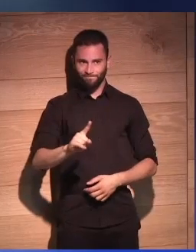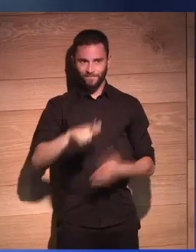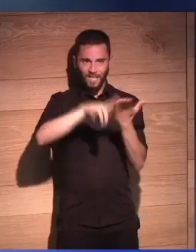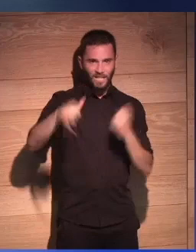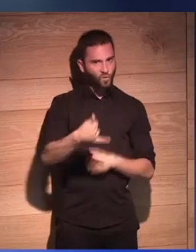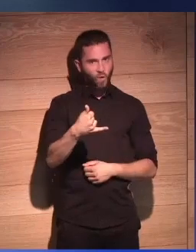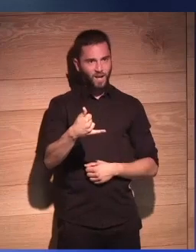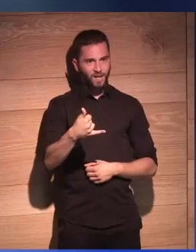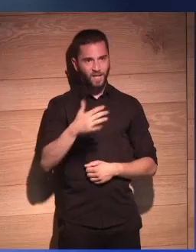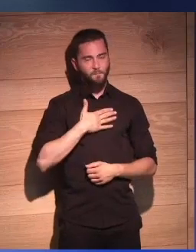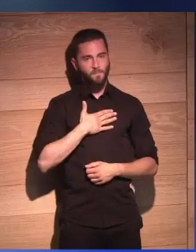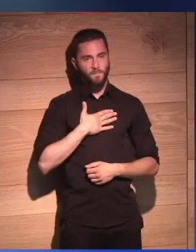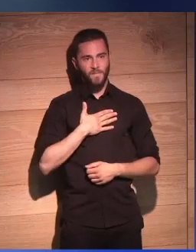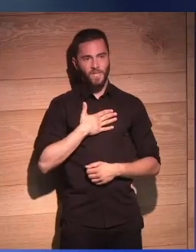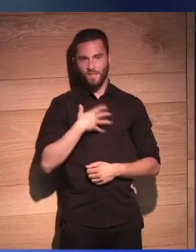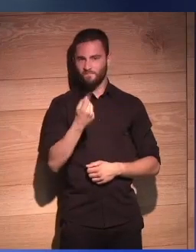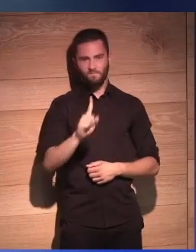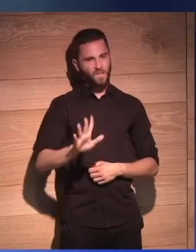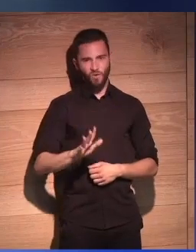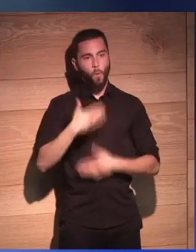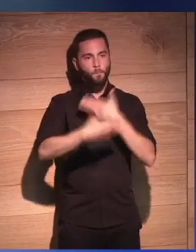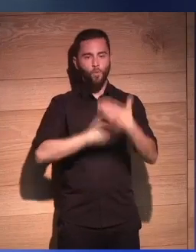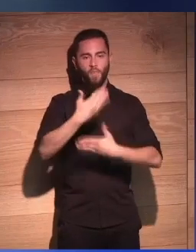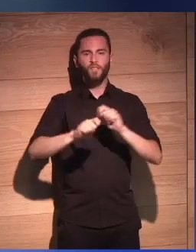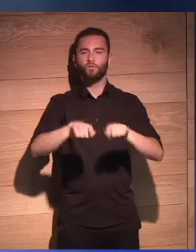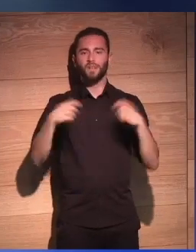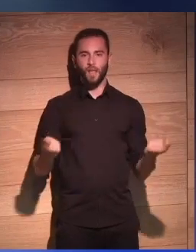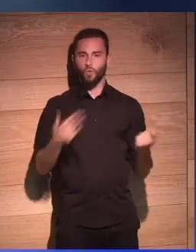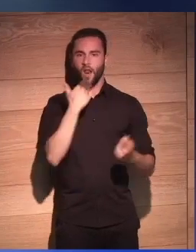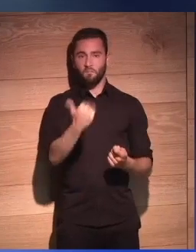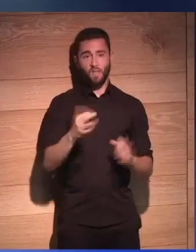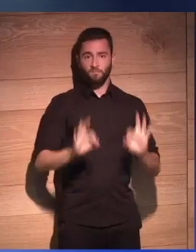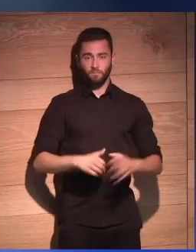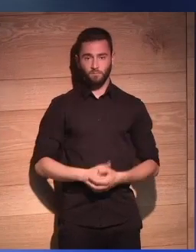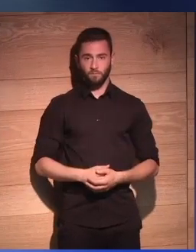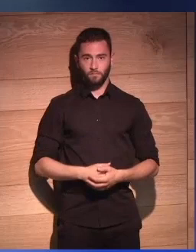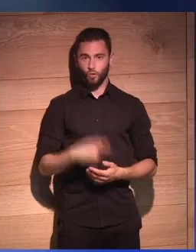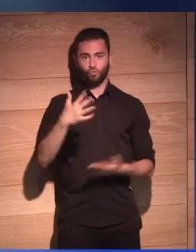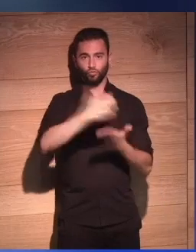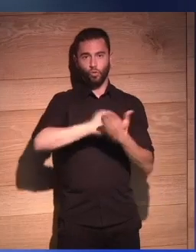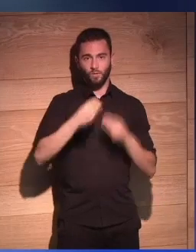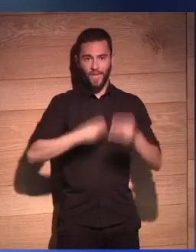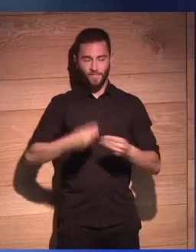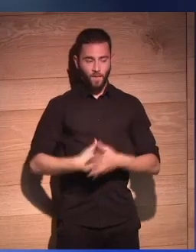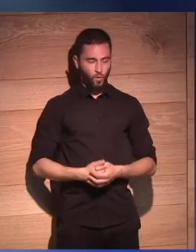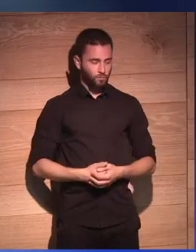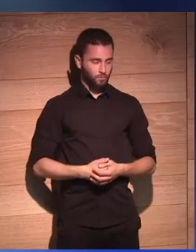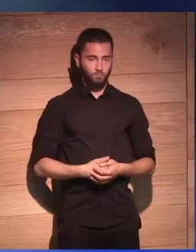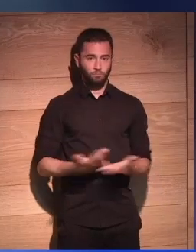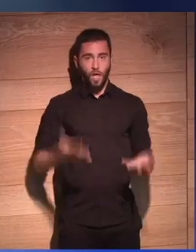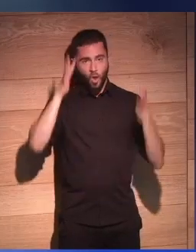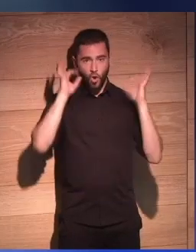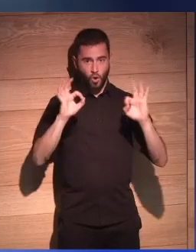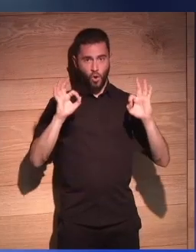lenguaje, no, eso no me cae muy bien. Es un proceso muy natural envejecer. Lo hacemos todos. Obviamente